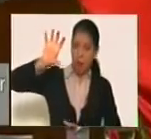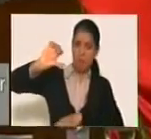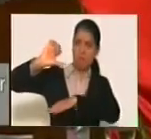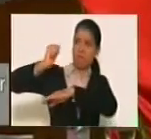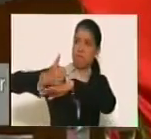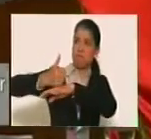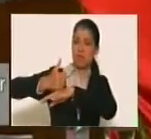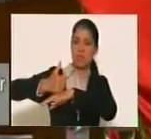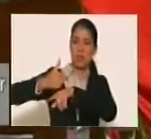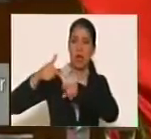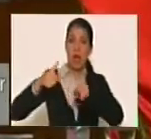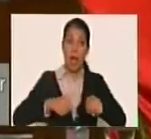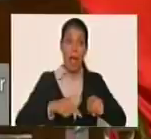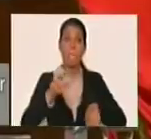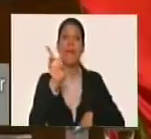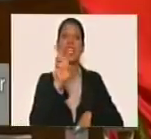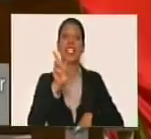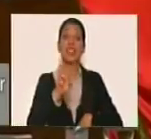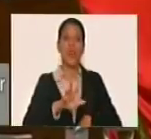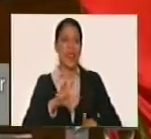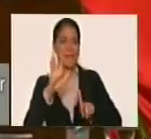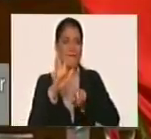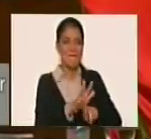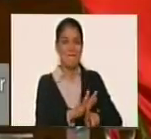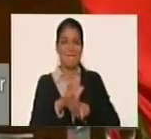la revolución bolivariana va a estar amenazada.